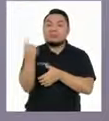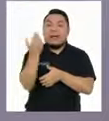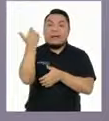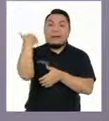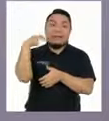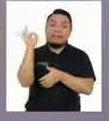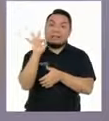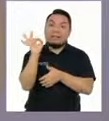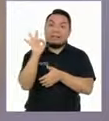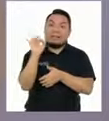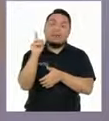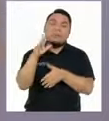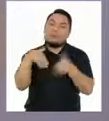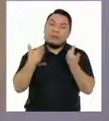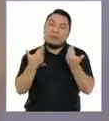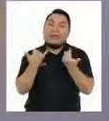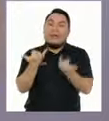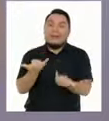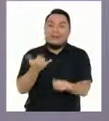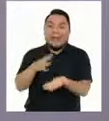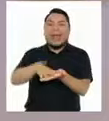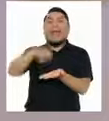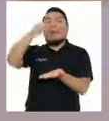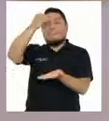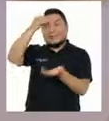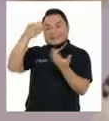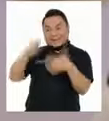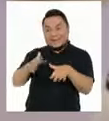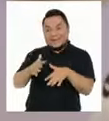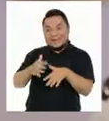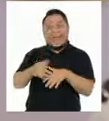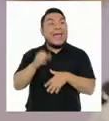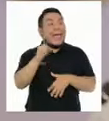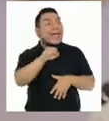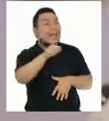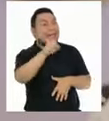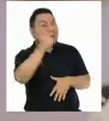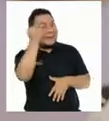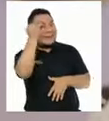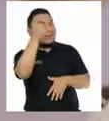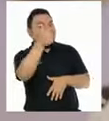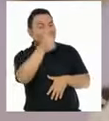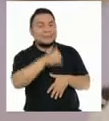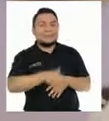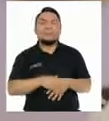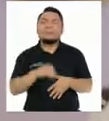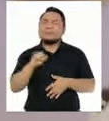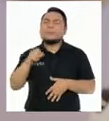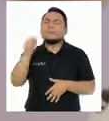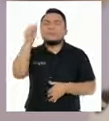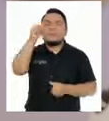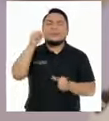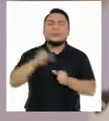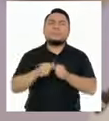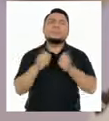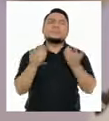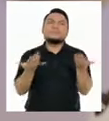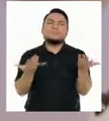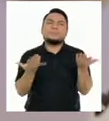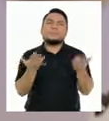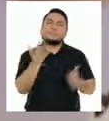idea! Recordemos algo que tenga que ver